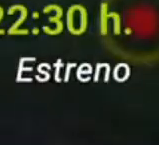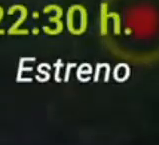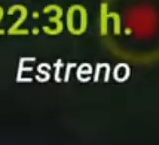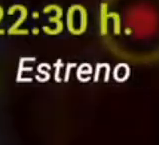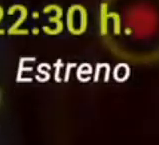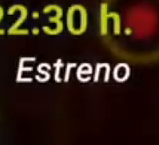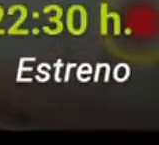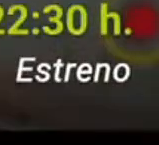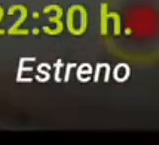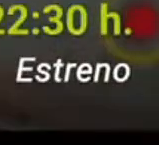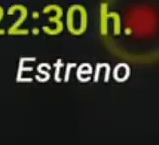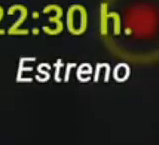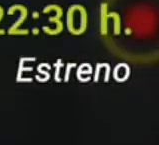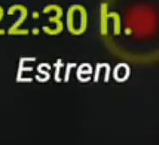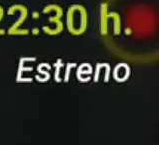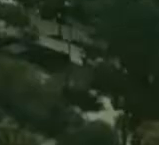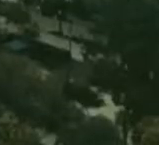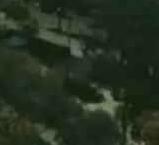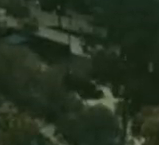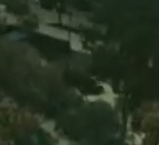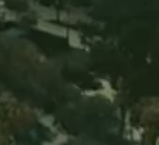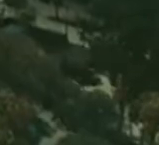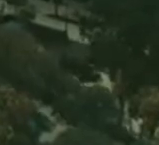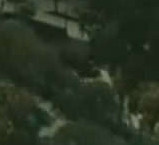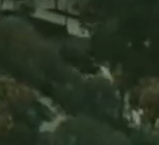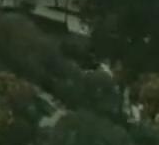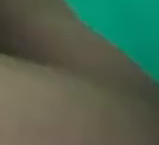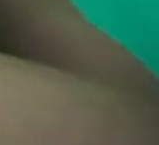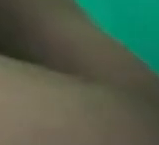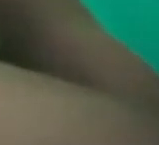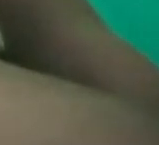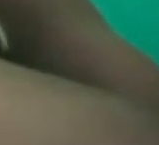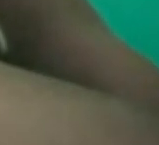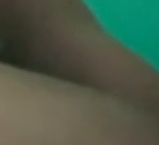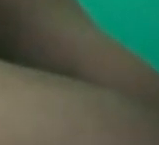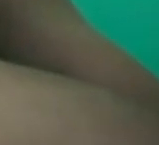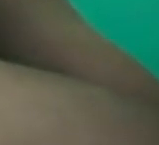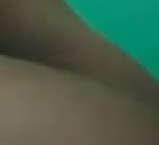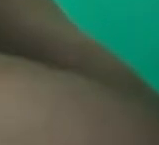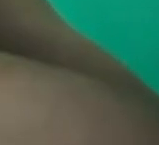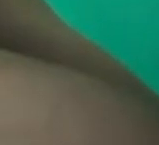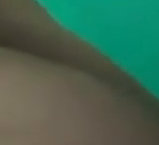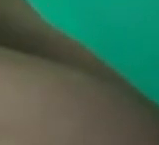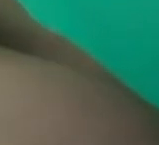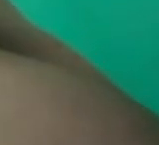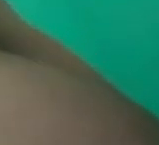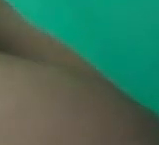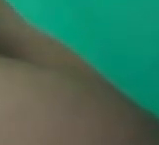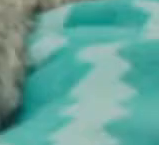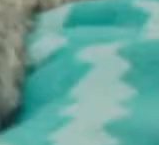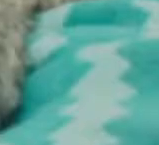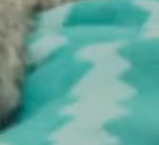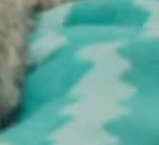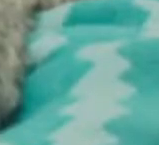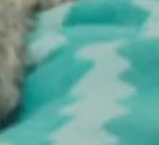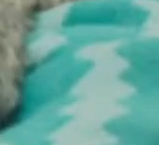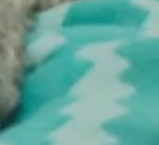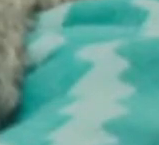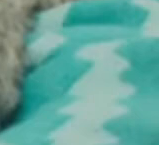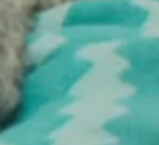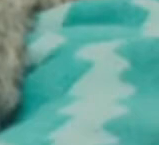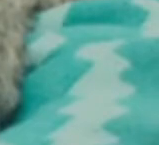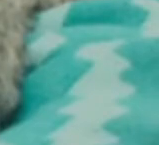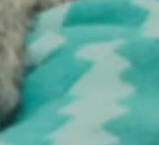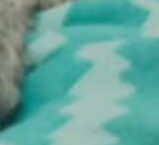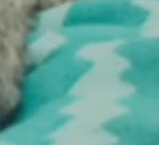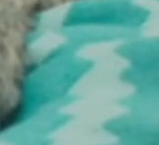jueves, 22:30 horas. Fumaba mucha piedra. Pues no siento nada. Nada más se me olvidan las cosas. Porque